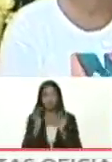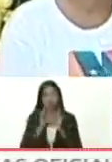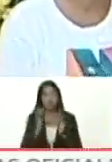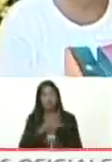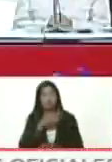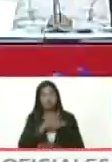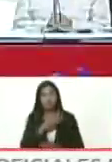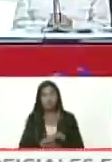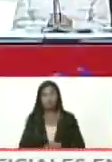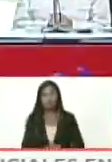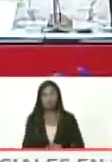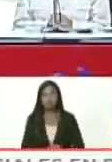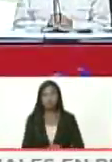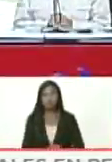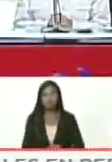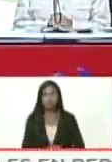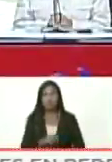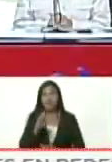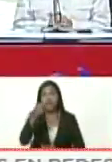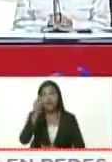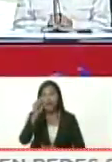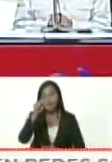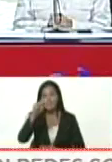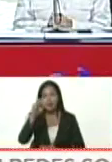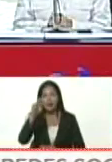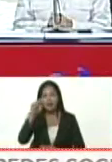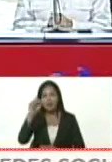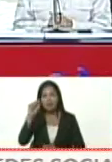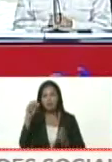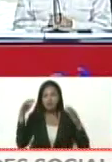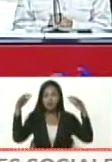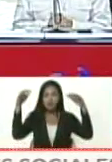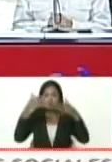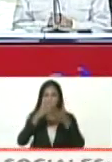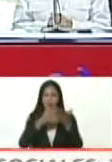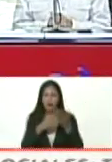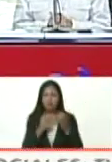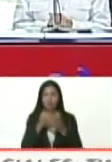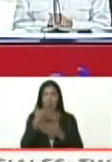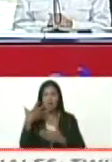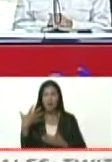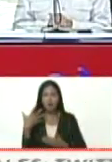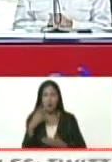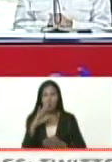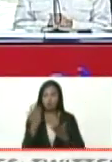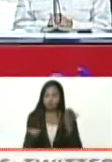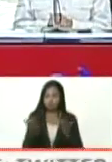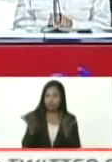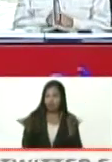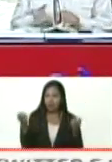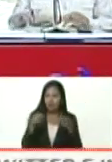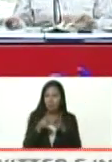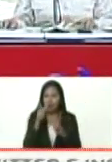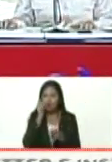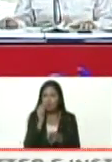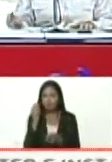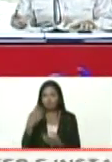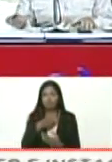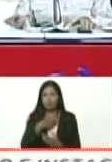Gasparín, no, Gasparín es buena gente, ¿vale? ¿Qué lo vas a comparar con Capriles? Es